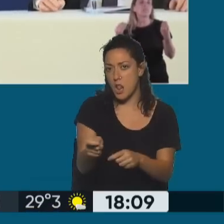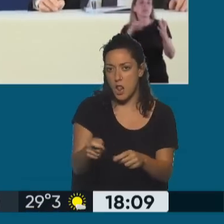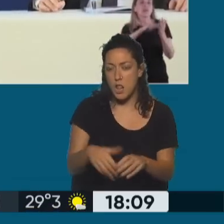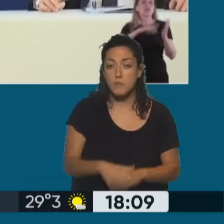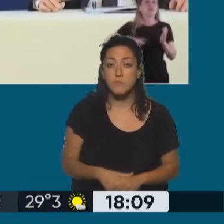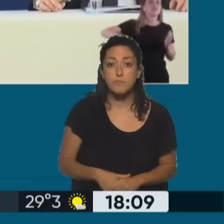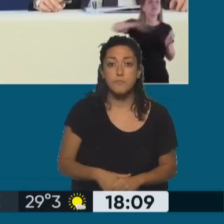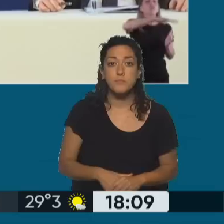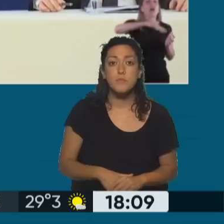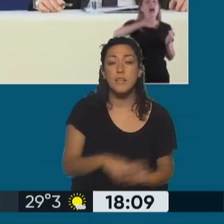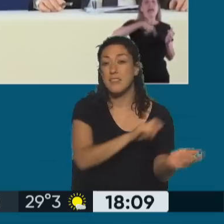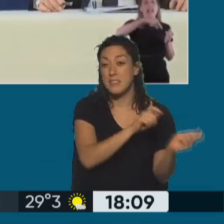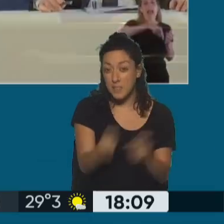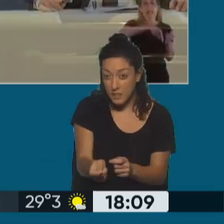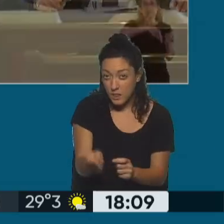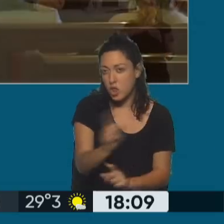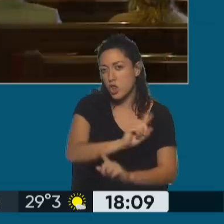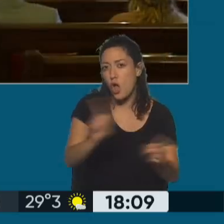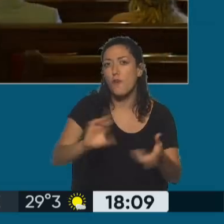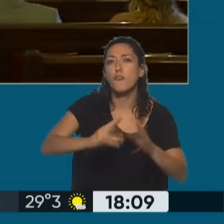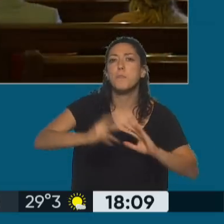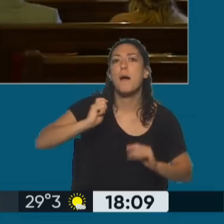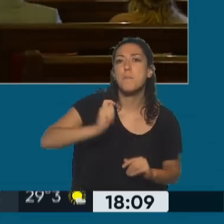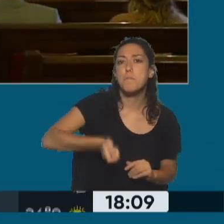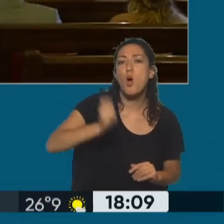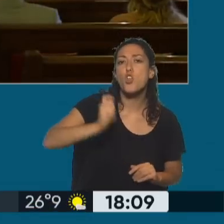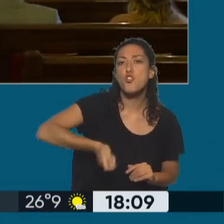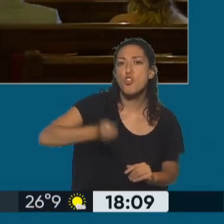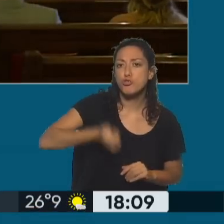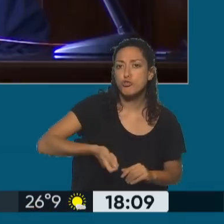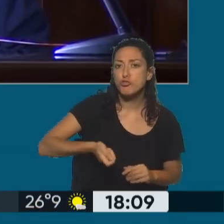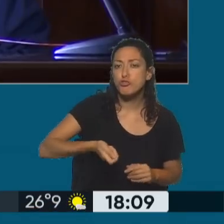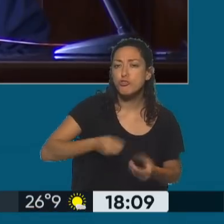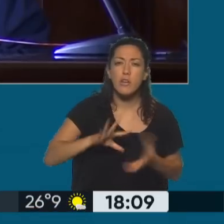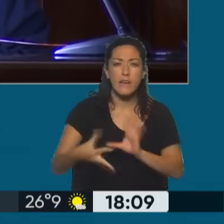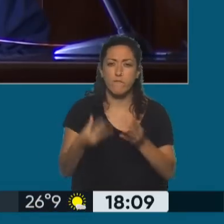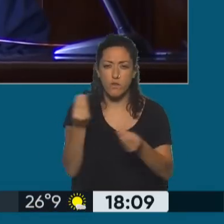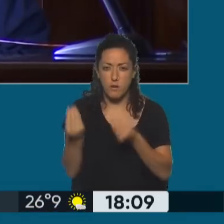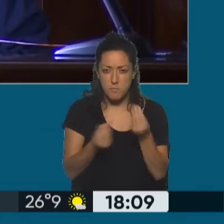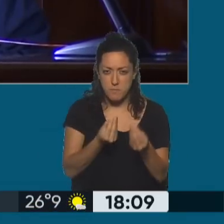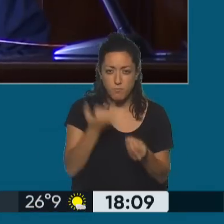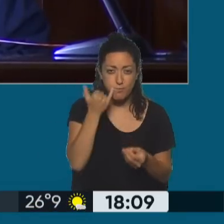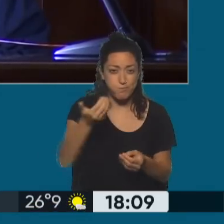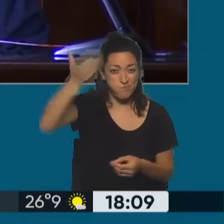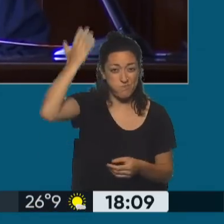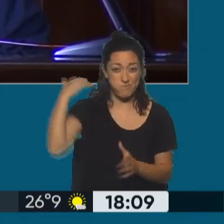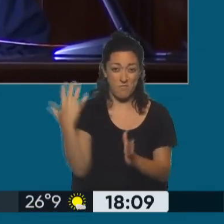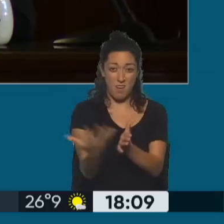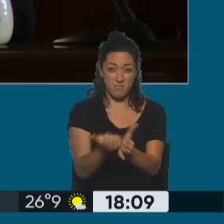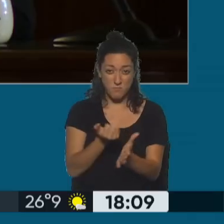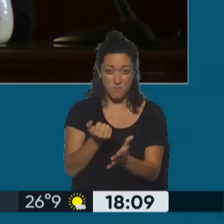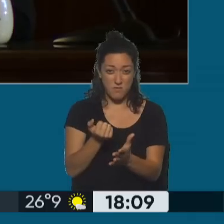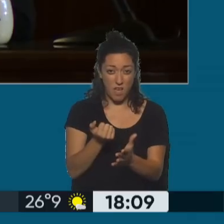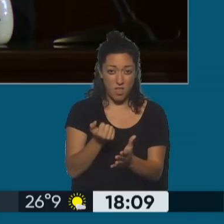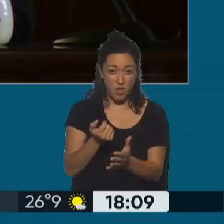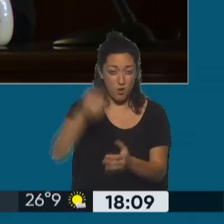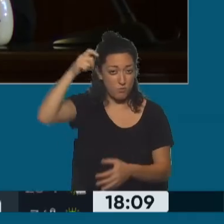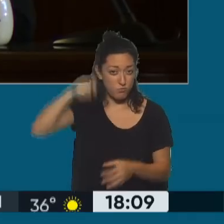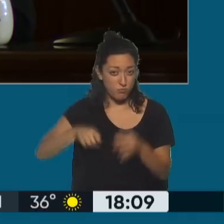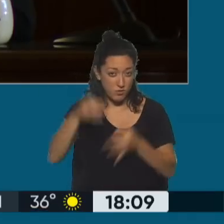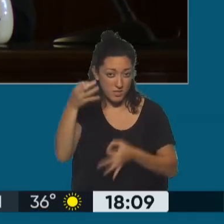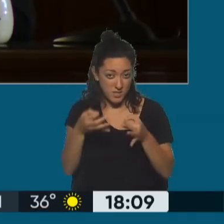transferir los fondos? No, se van a pagar con bonos. ¿Con qué tipo de bonos? Con bonos que ya fueron aceptados por la propia Corte para cancelar